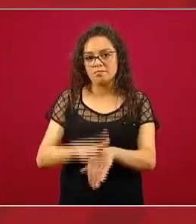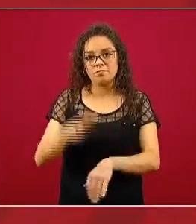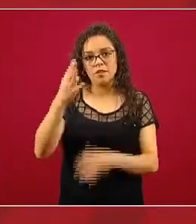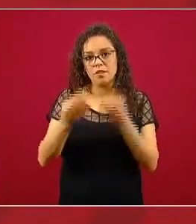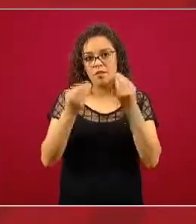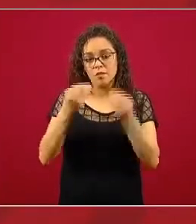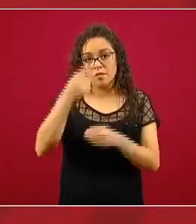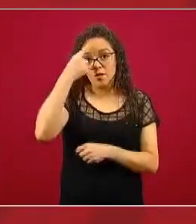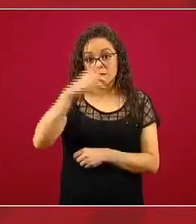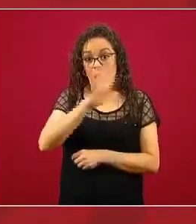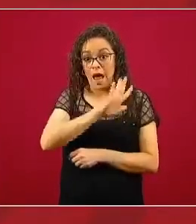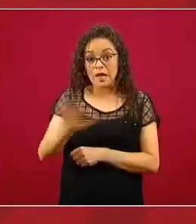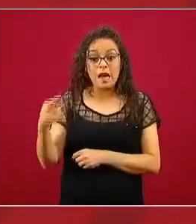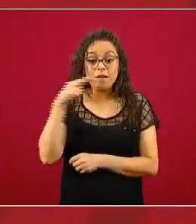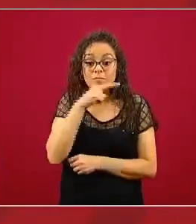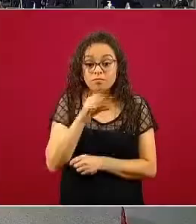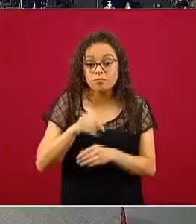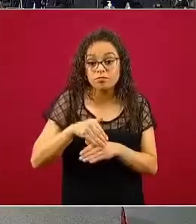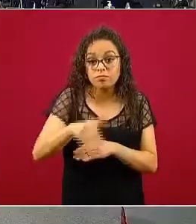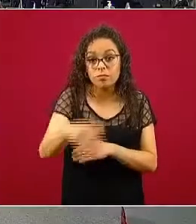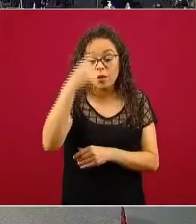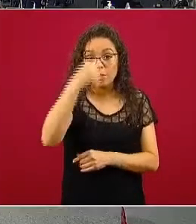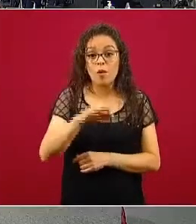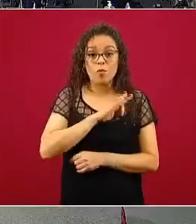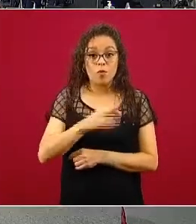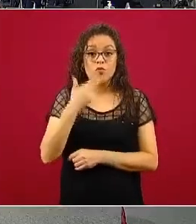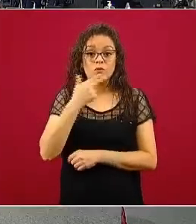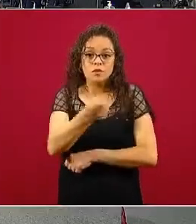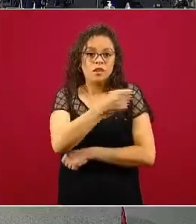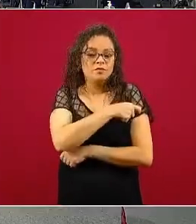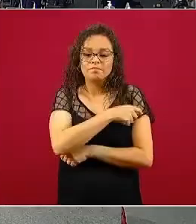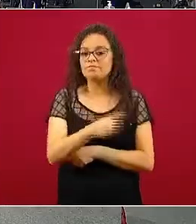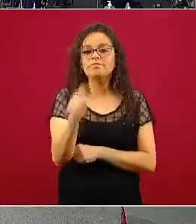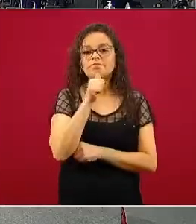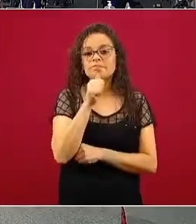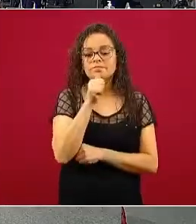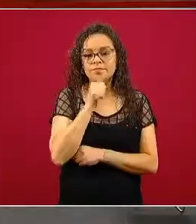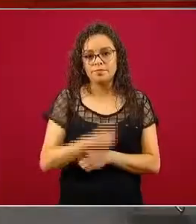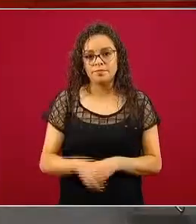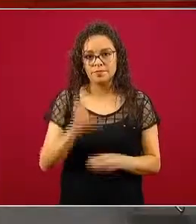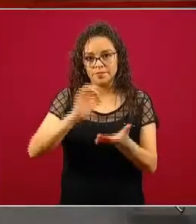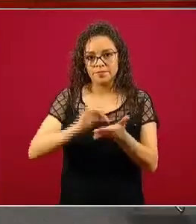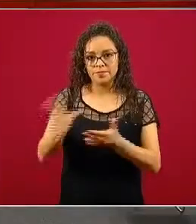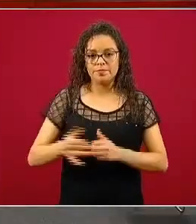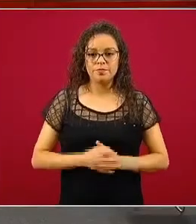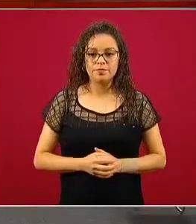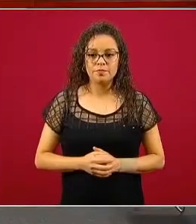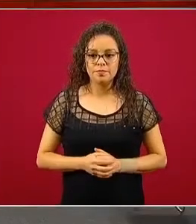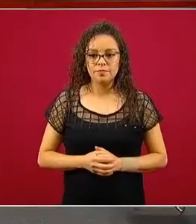vacuna para el uso práctico. Gracias. Carlos, Dulce, usted y usted.